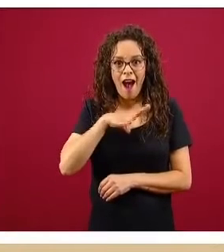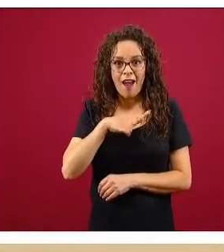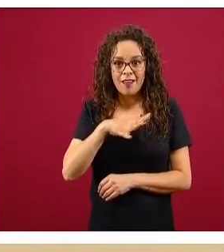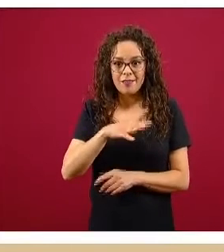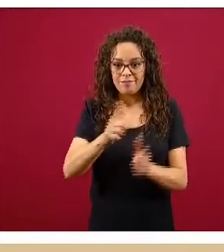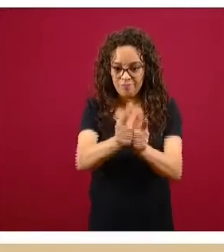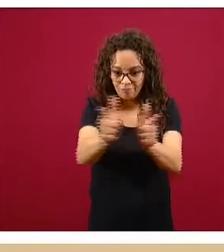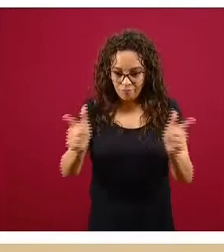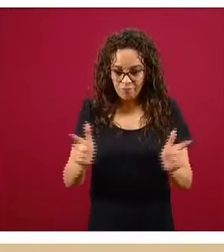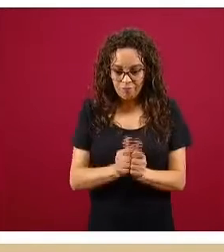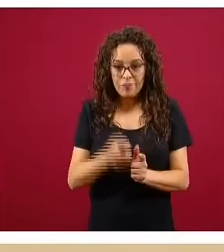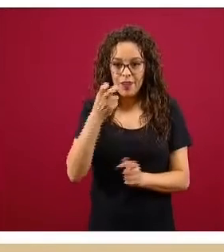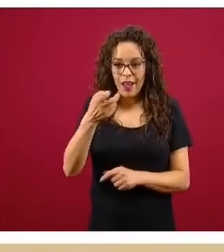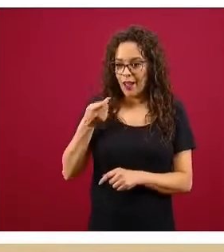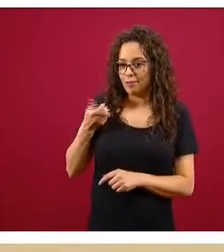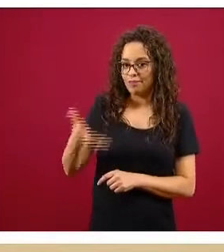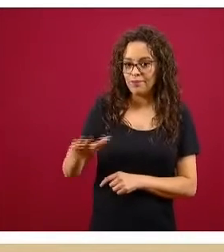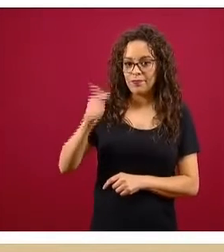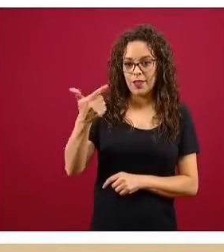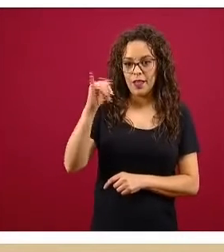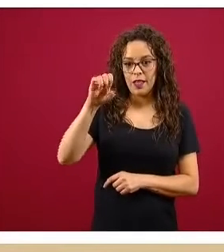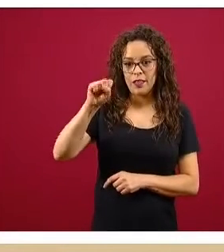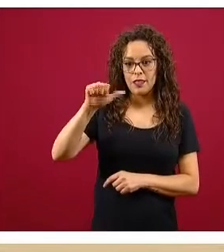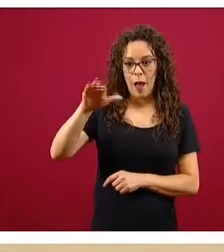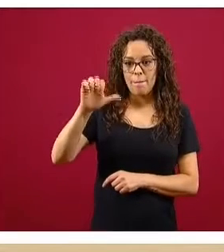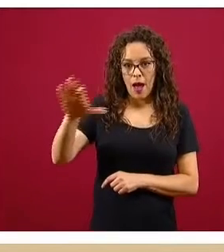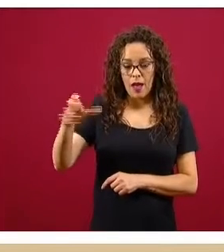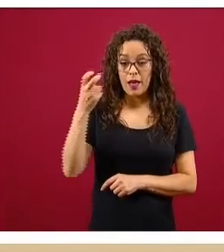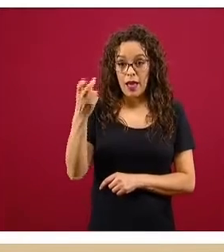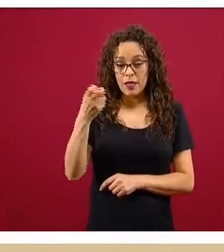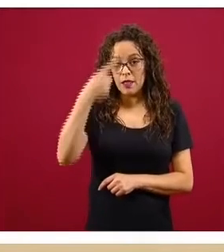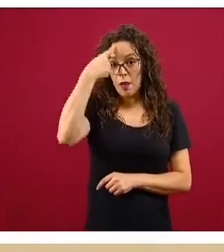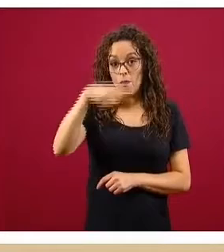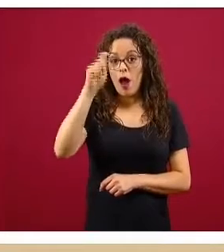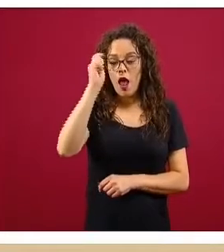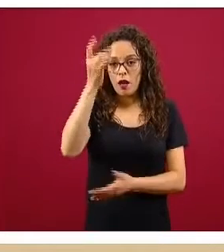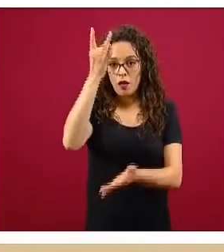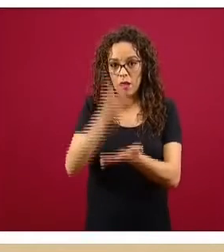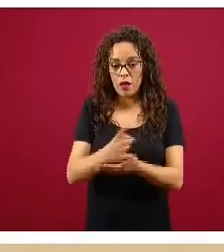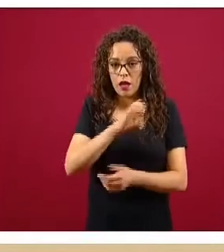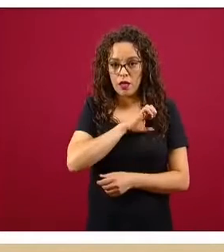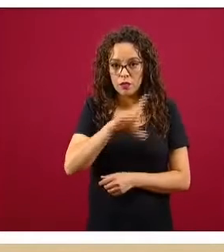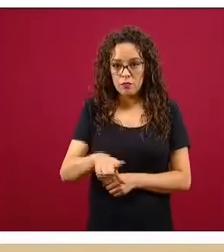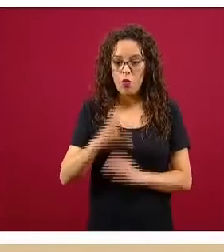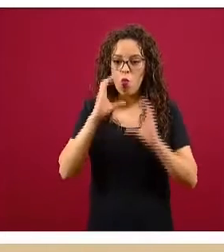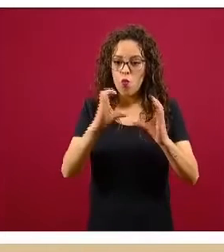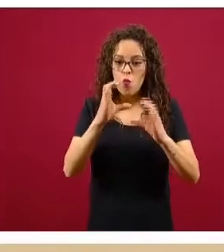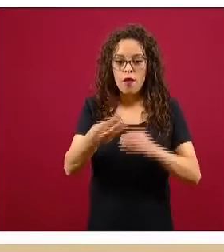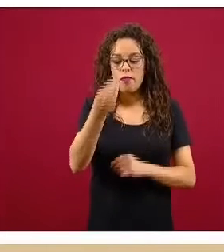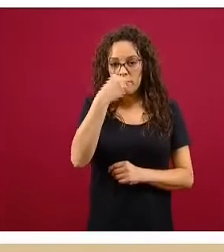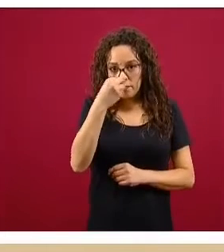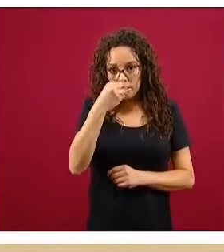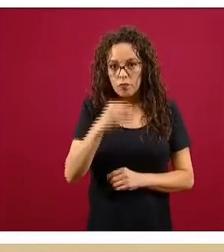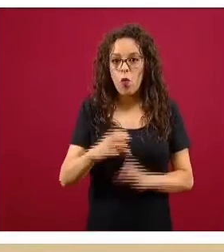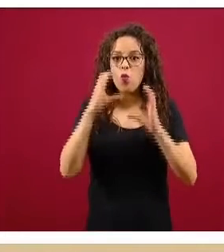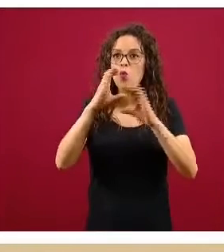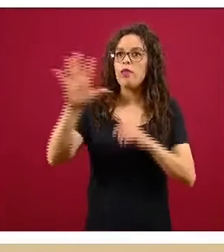llama GISAMAC, que es el Grupo Intersecretarial para Alimentación, Medio Ambiente,